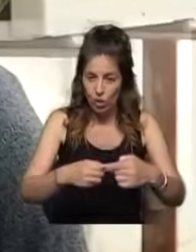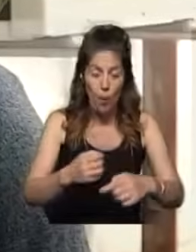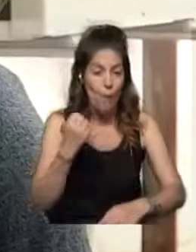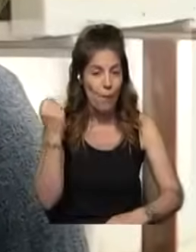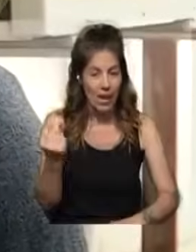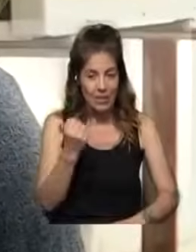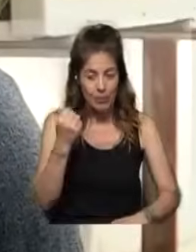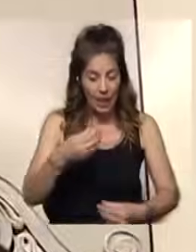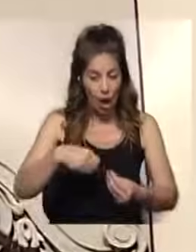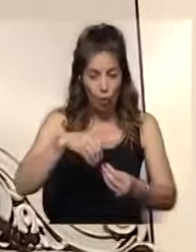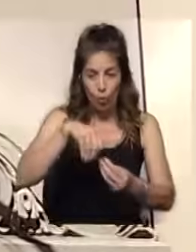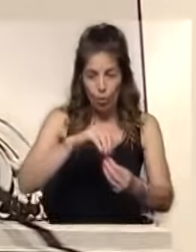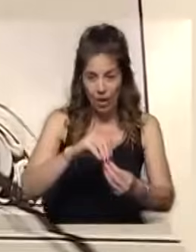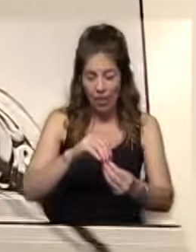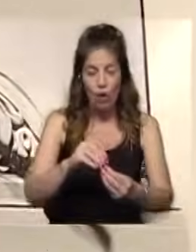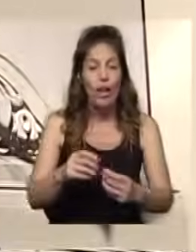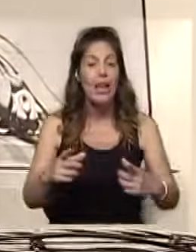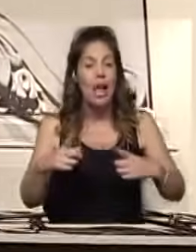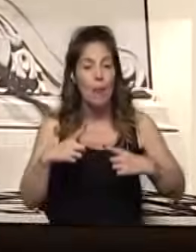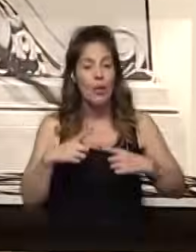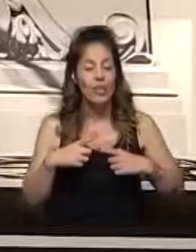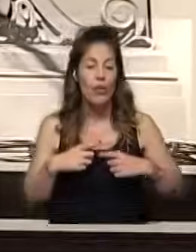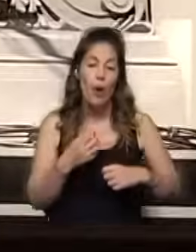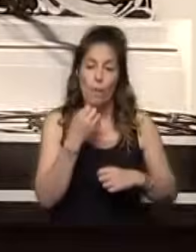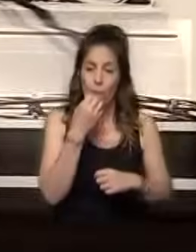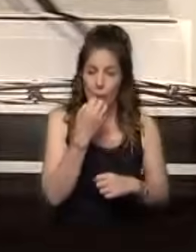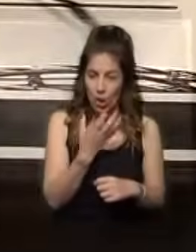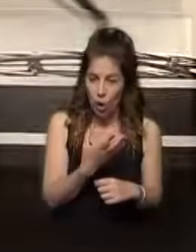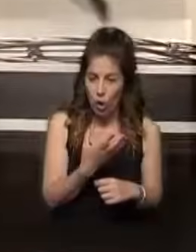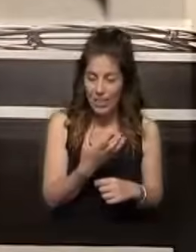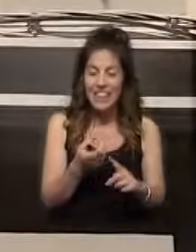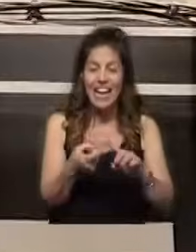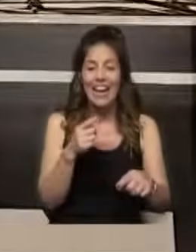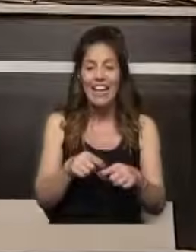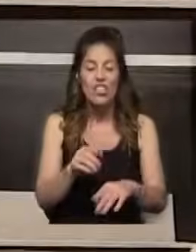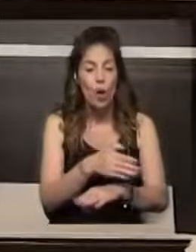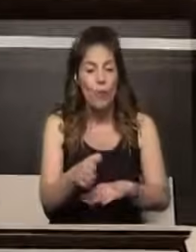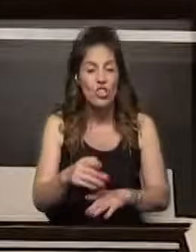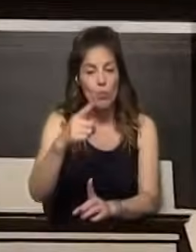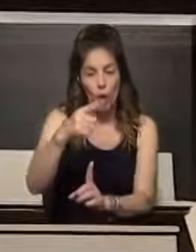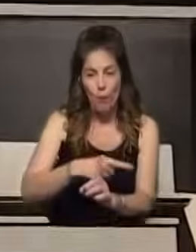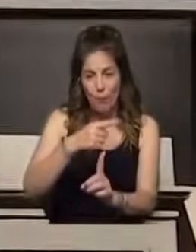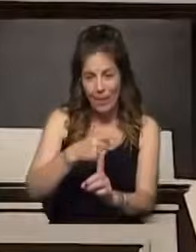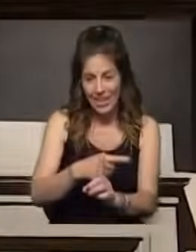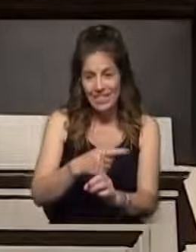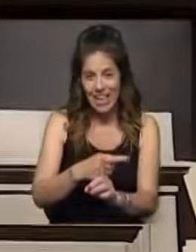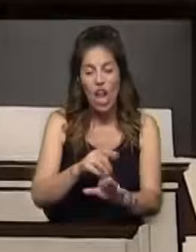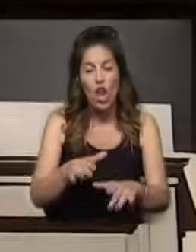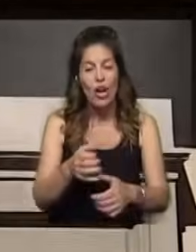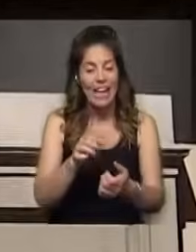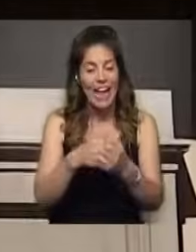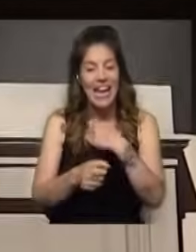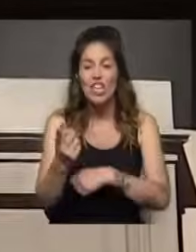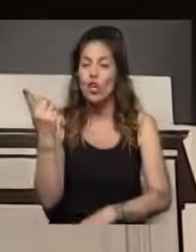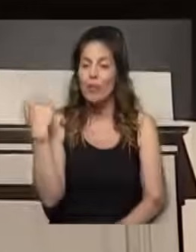en cuanto acumulados las perspectivas son un poco más benevolentes eh En relación a los próximos meses que eh lo que era el año